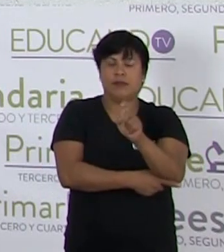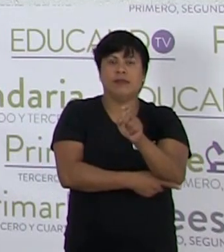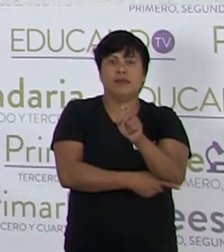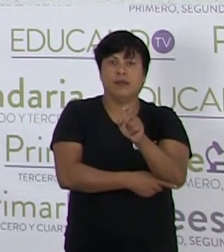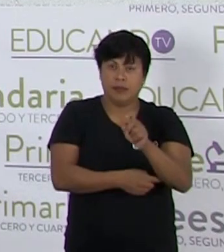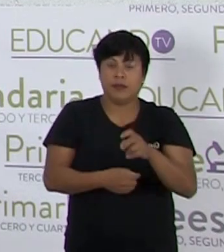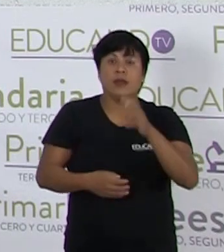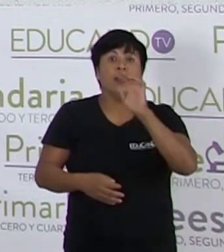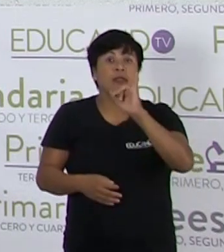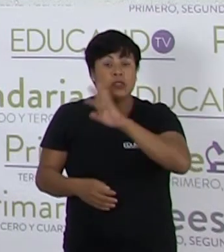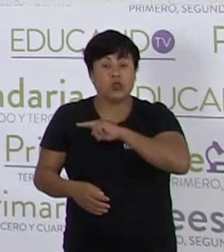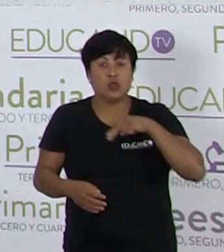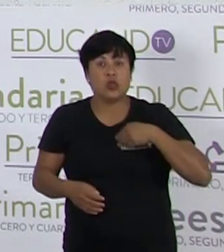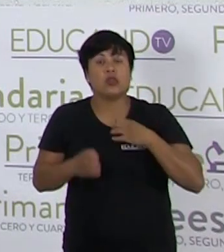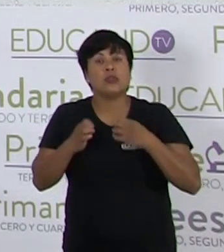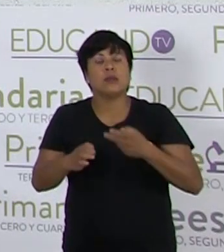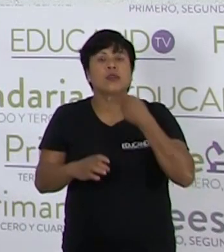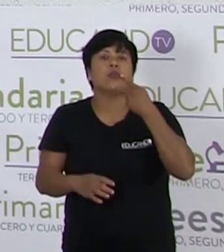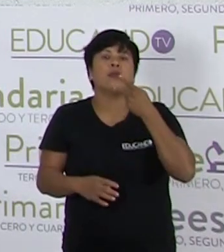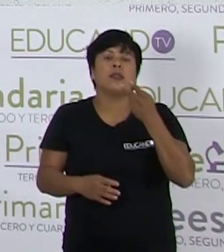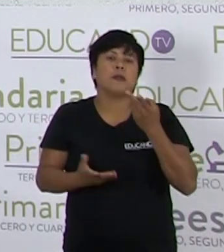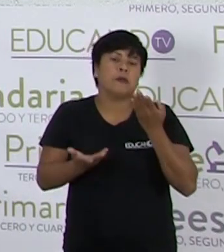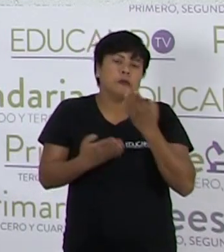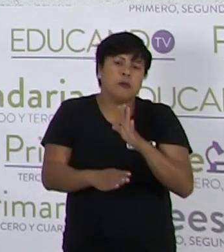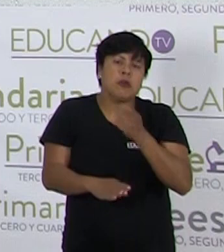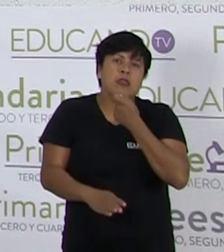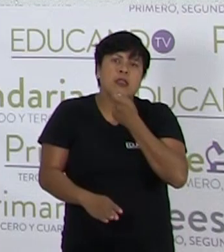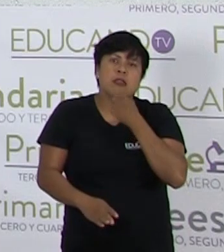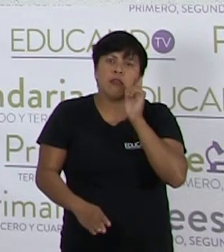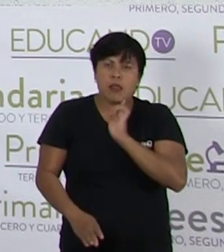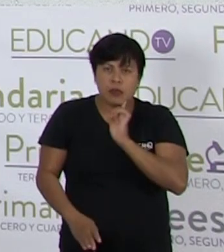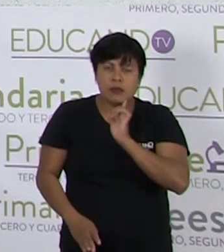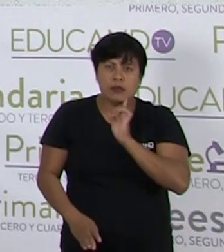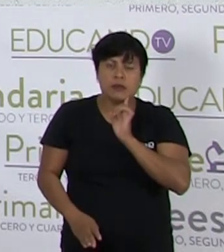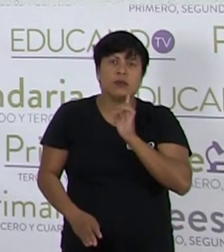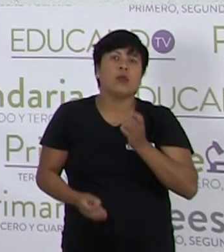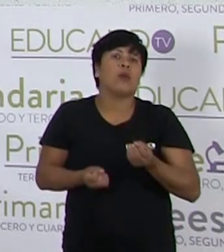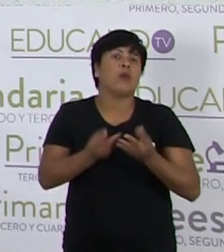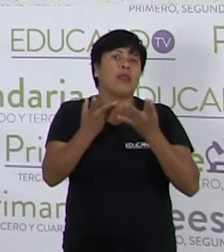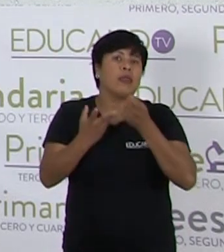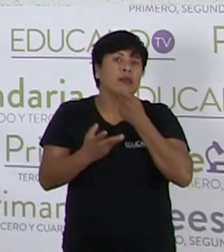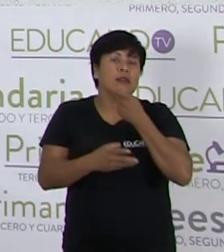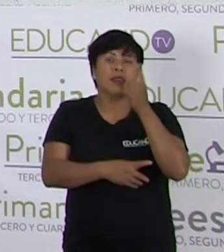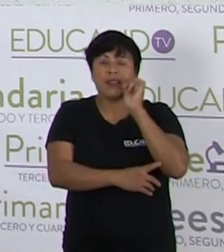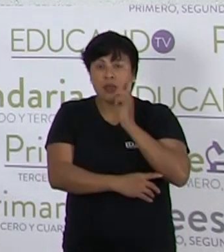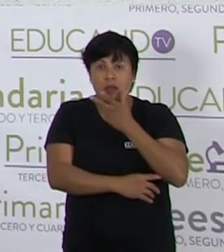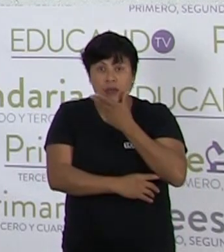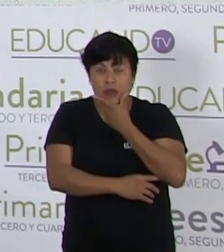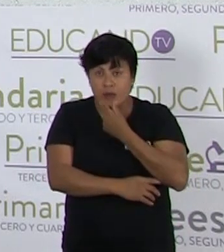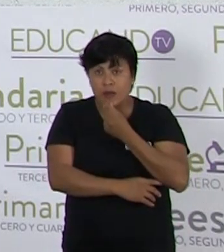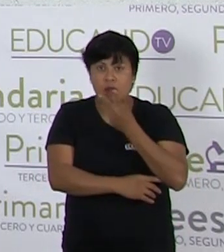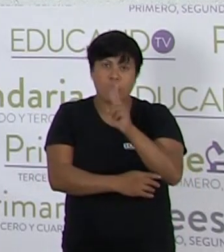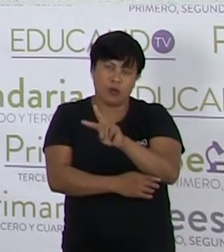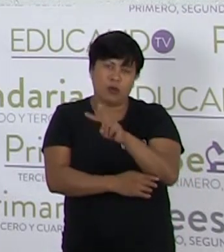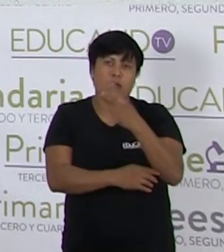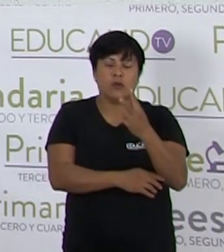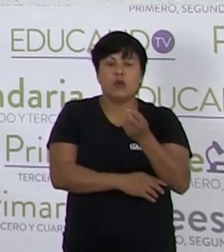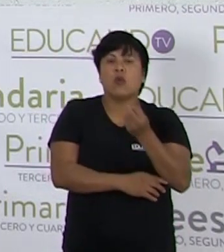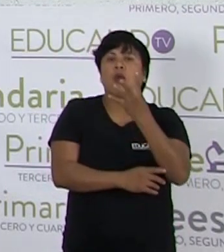100. Si estamos hablando de niñas y si estamos hablando de